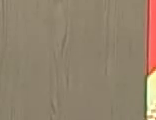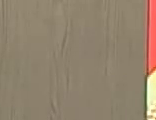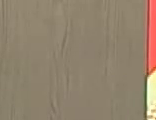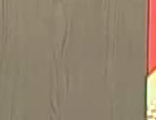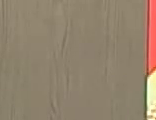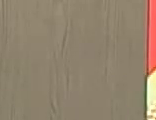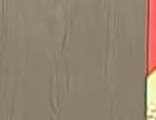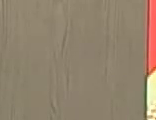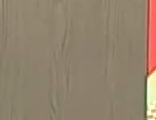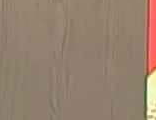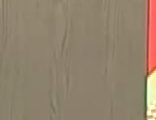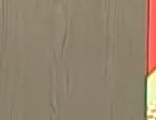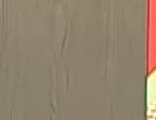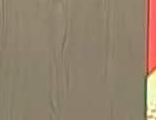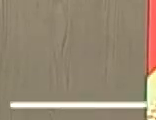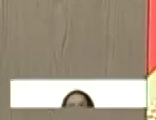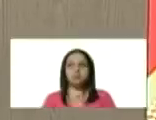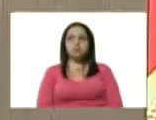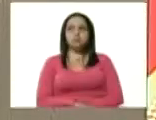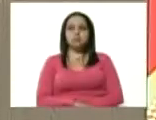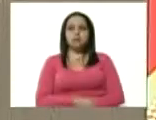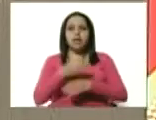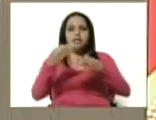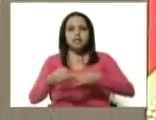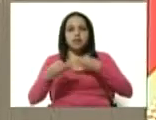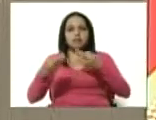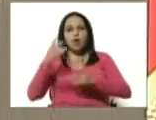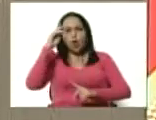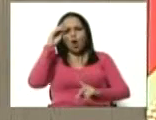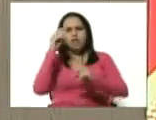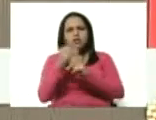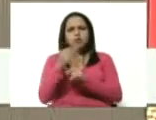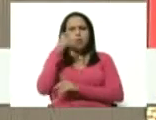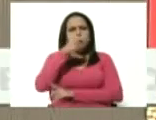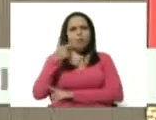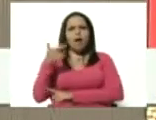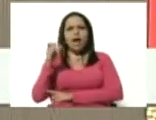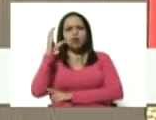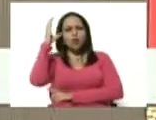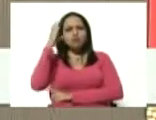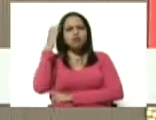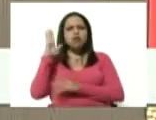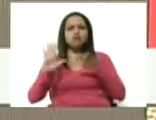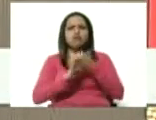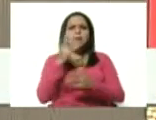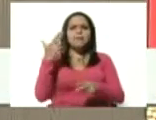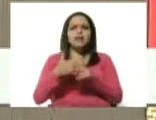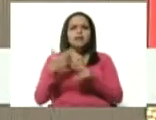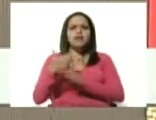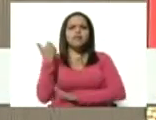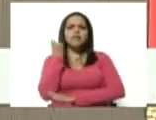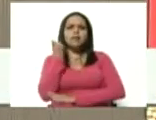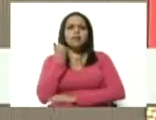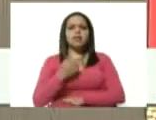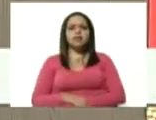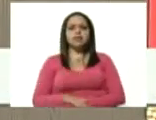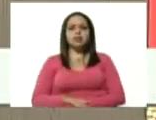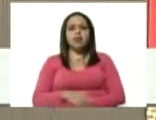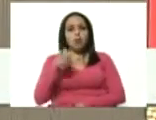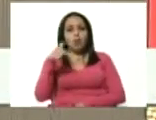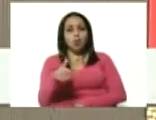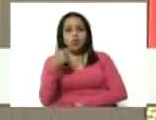propósito de que nuestra población tenga la conciencia debida sobre el peligro de esta enfermedad. Bien lo decía hoy